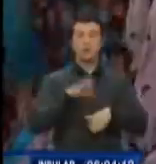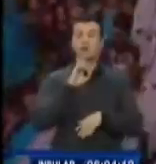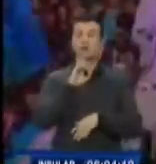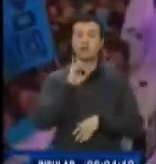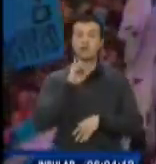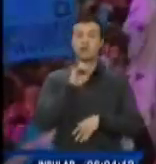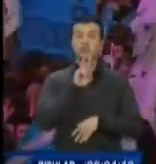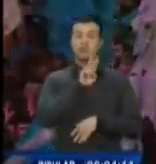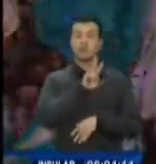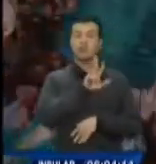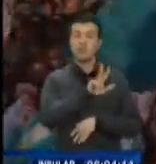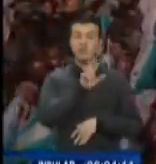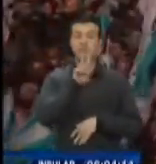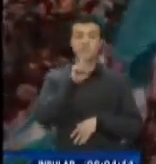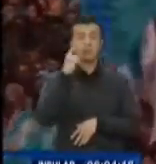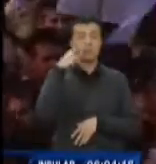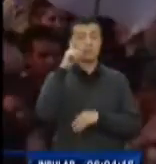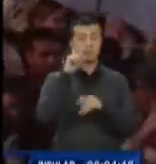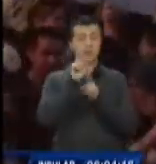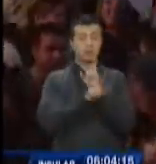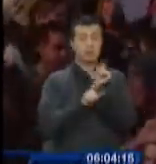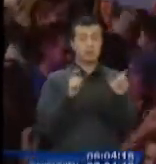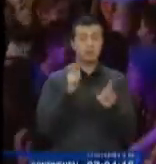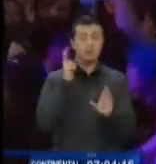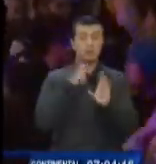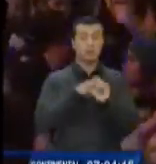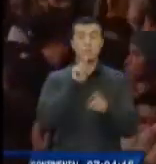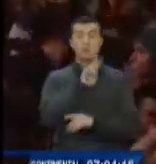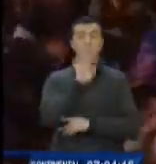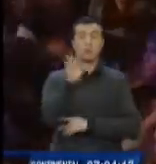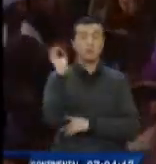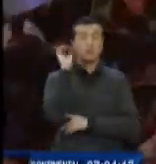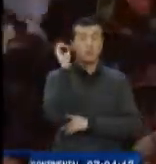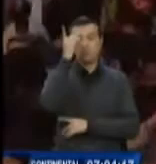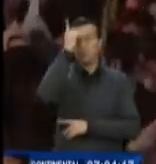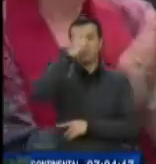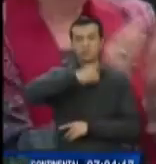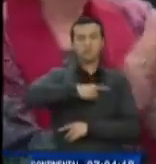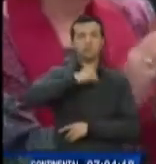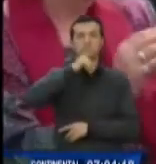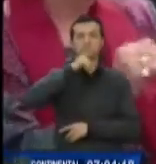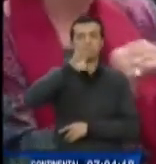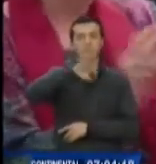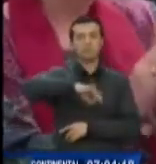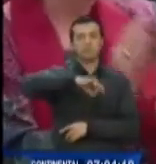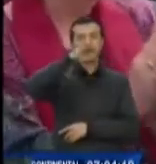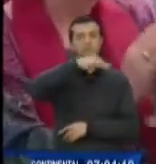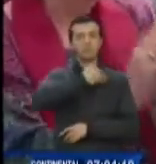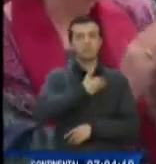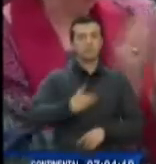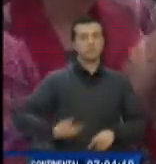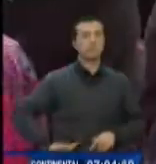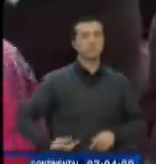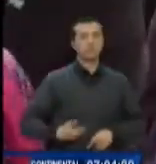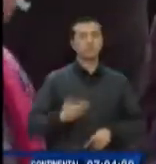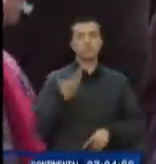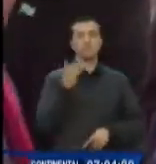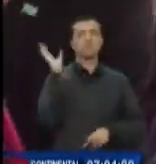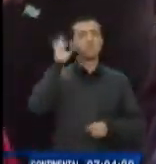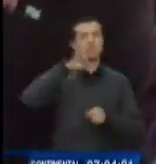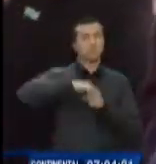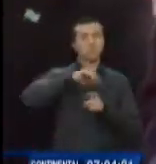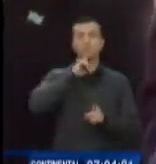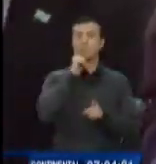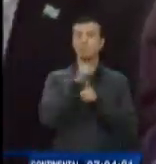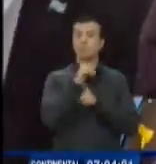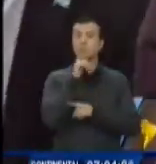32 millones de electores acudirán este 25 de octubre a las urnas para elegir al sucesor de Cristina Fernández de Kirchner. El voto decisivo